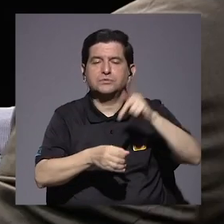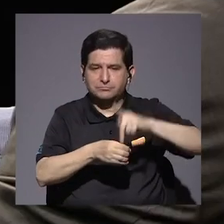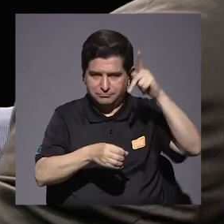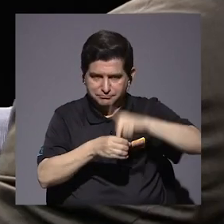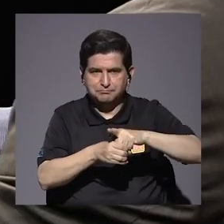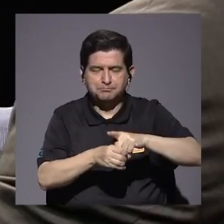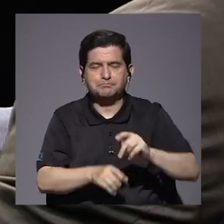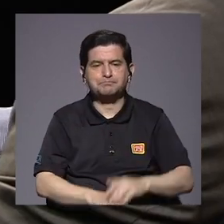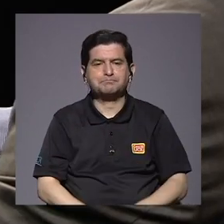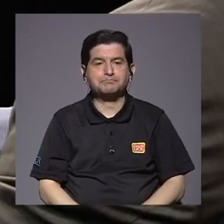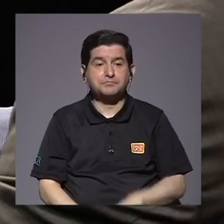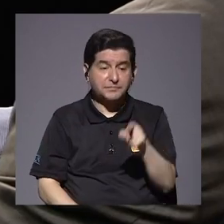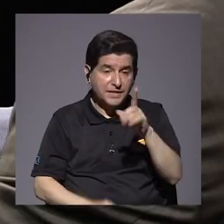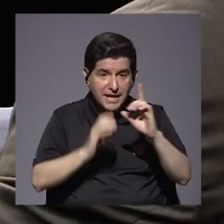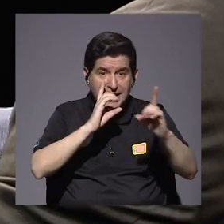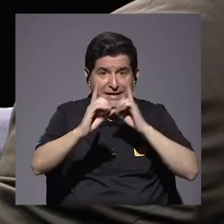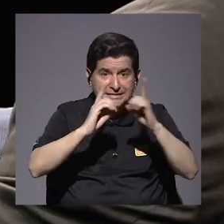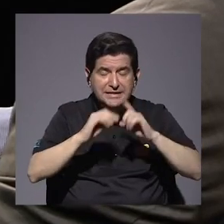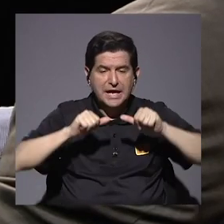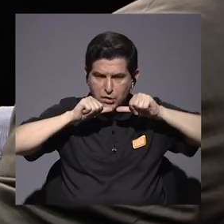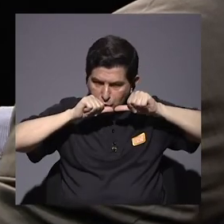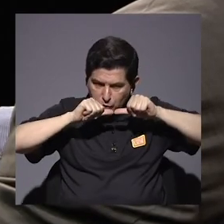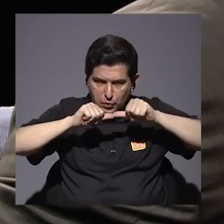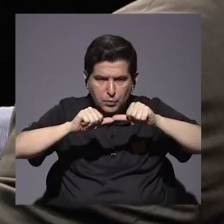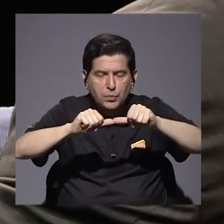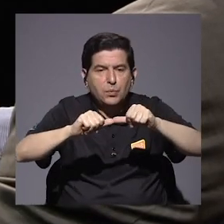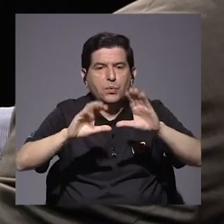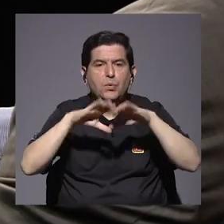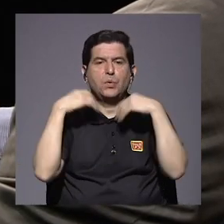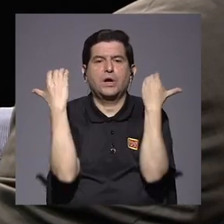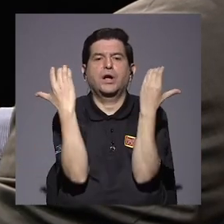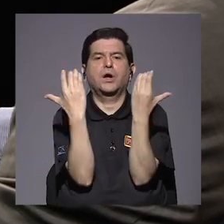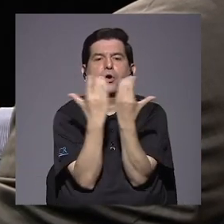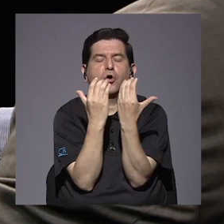estudiantil. Bueno, ese diálogo es permanente